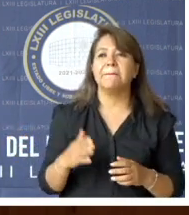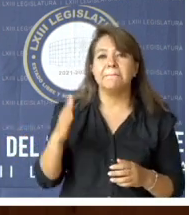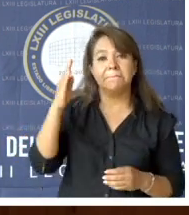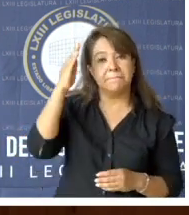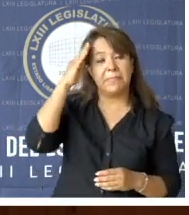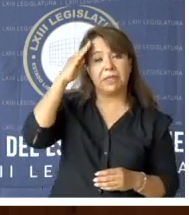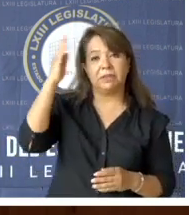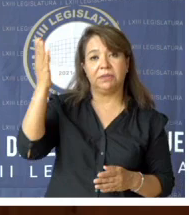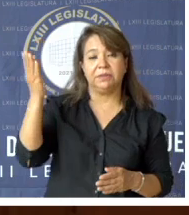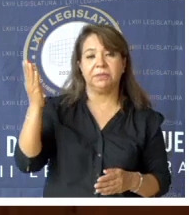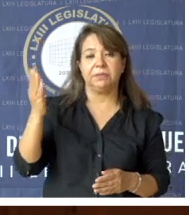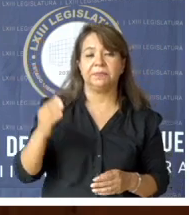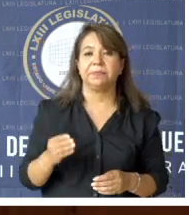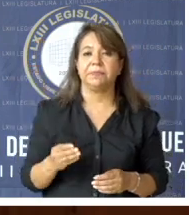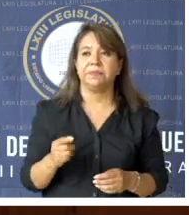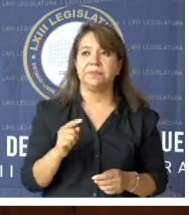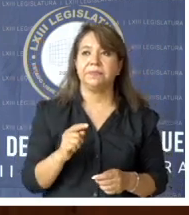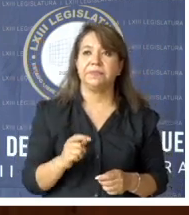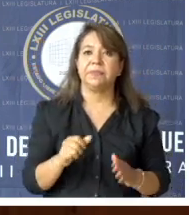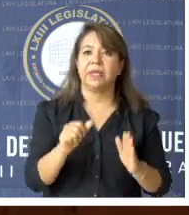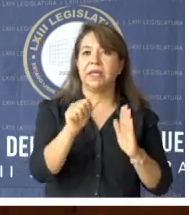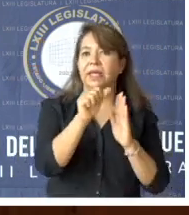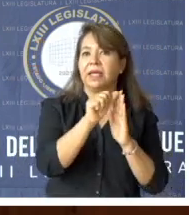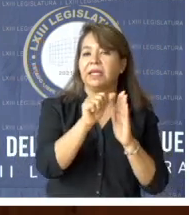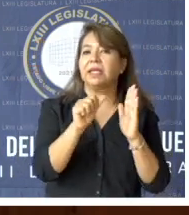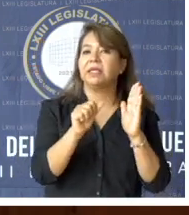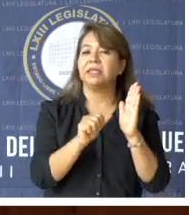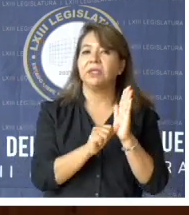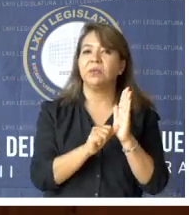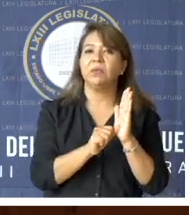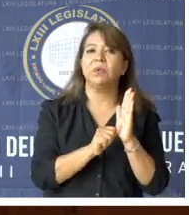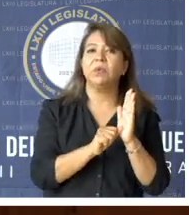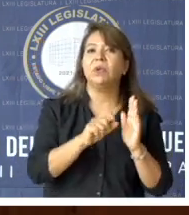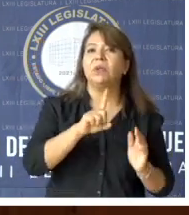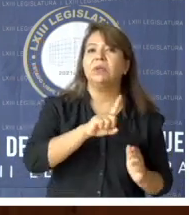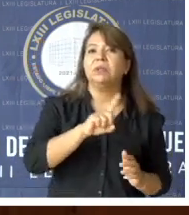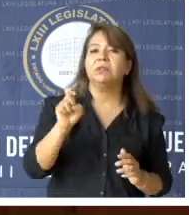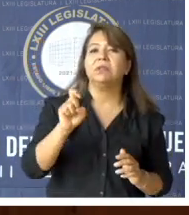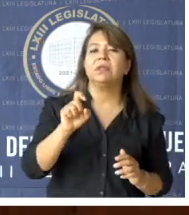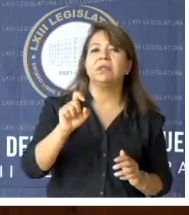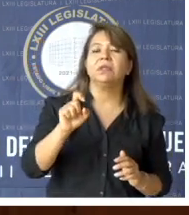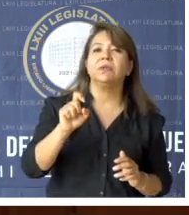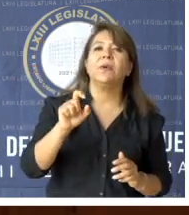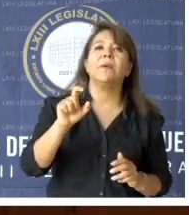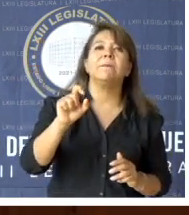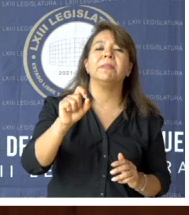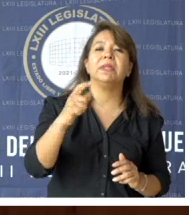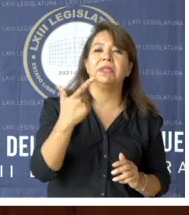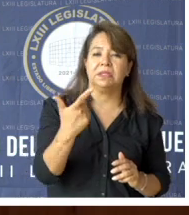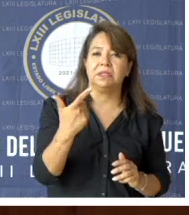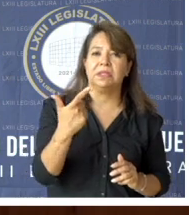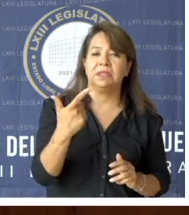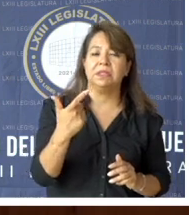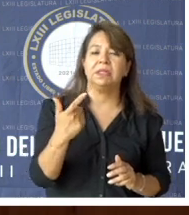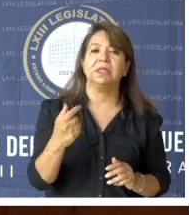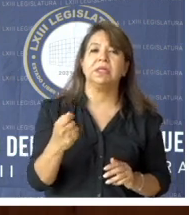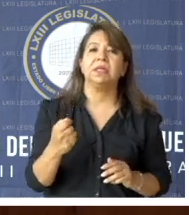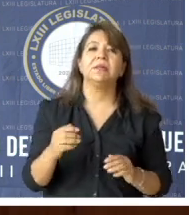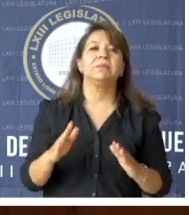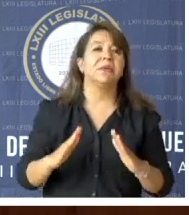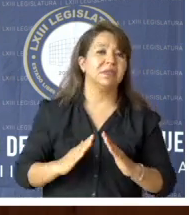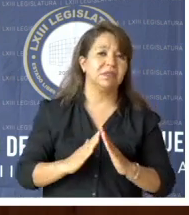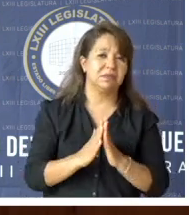estos servicios. Artículo 127. El derecho de los trabajadores a participar en el reparto de